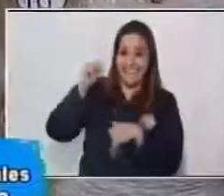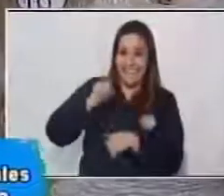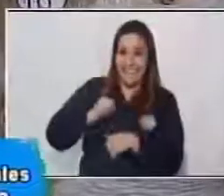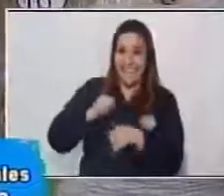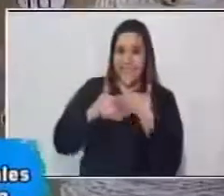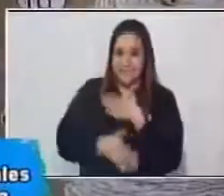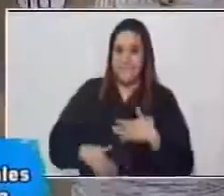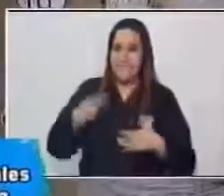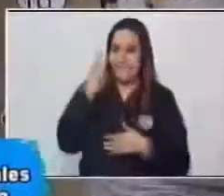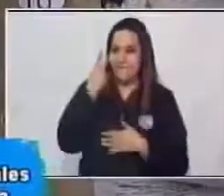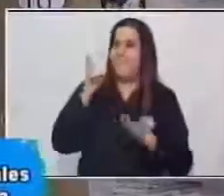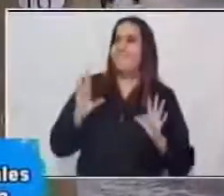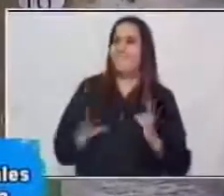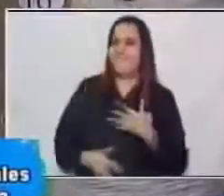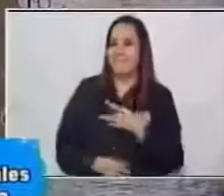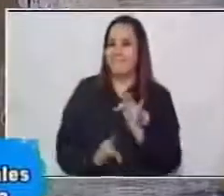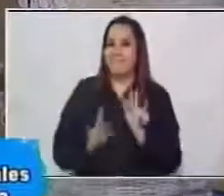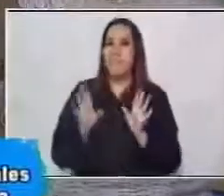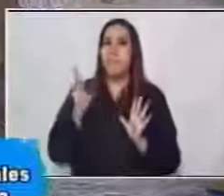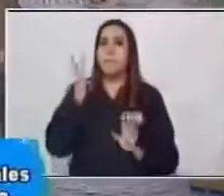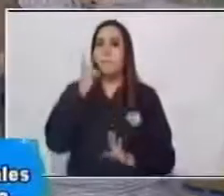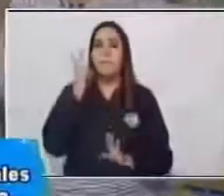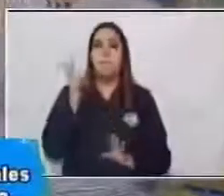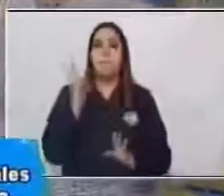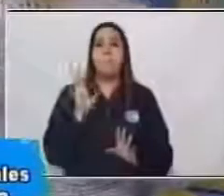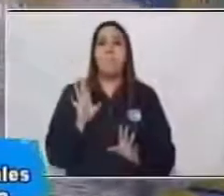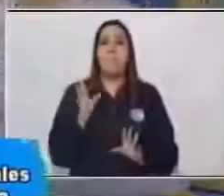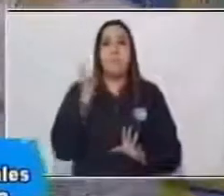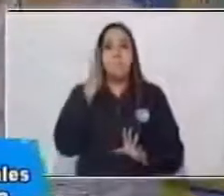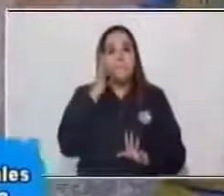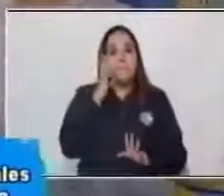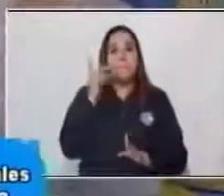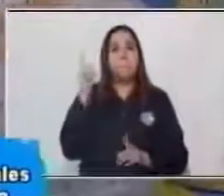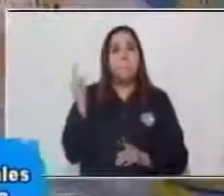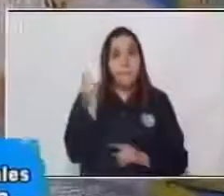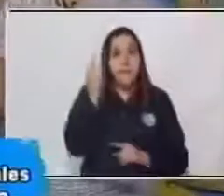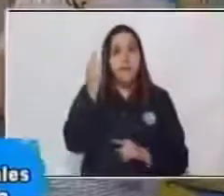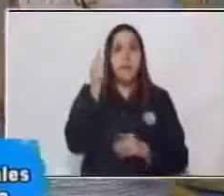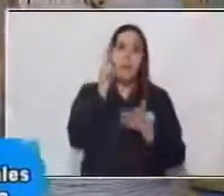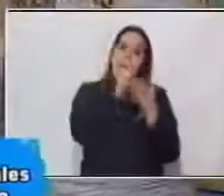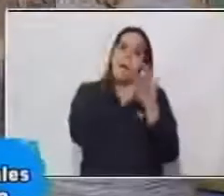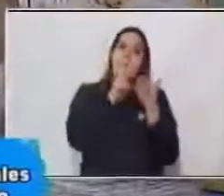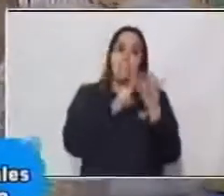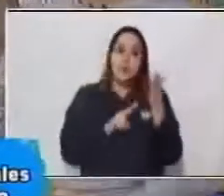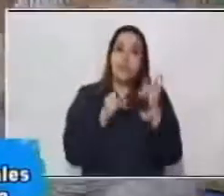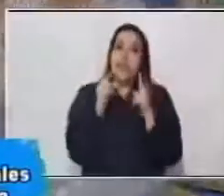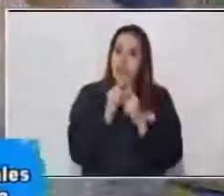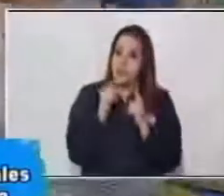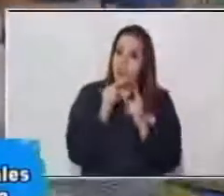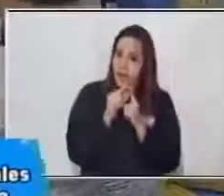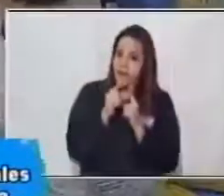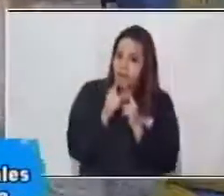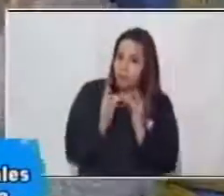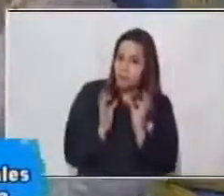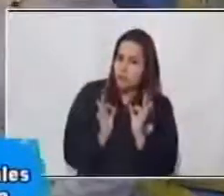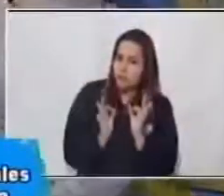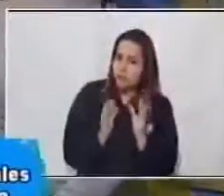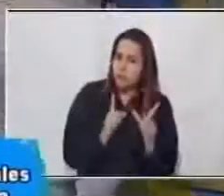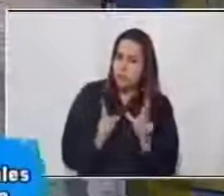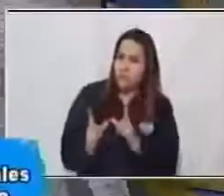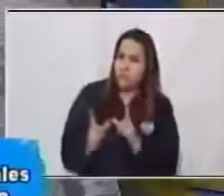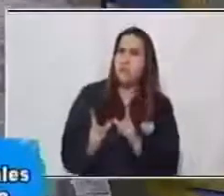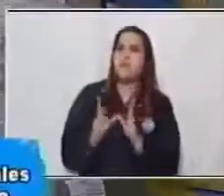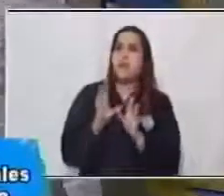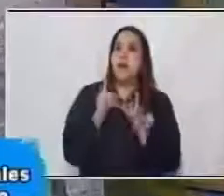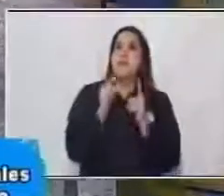Y está interesante también. Bueno, entonces primero vamos a leer todas las palabras que están ahí. ¿Estás listo? Muy bien. Tenemos